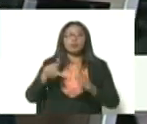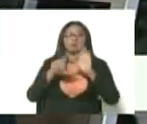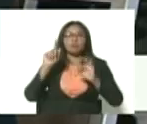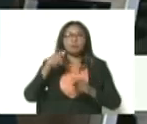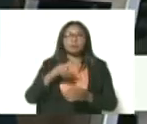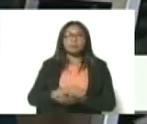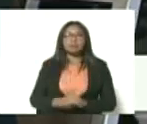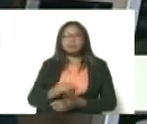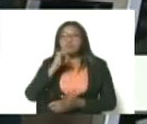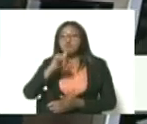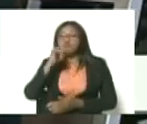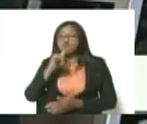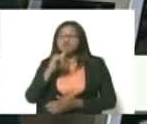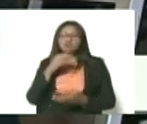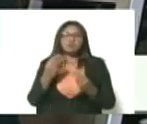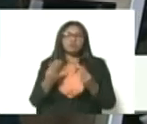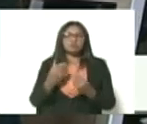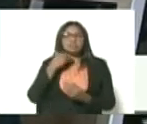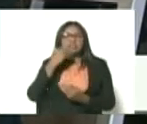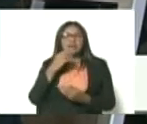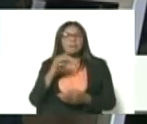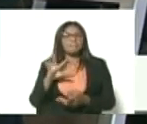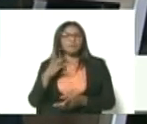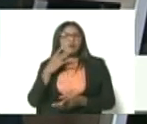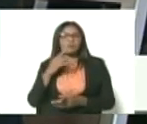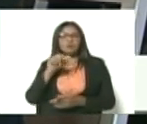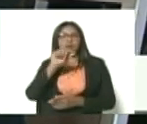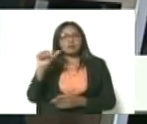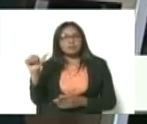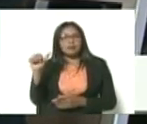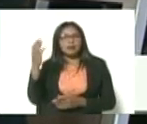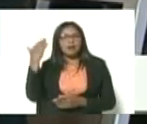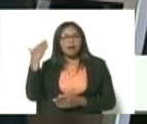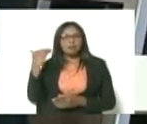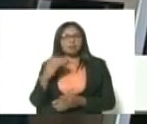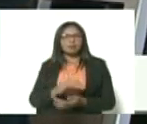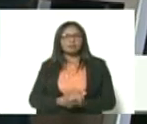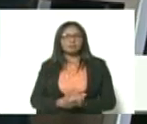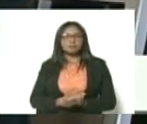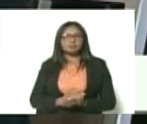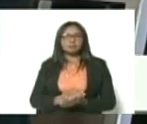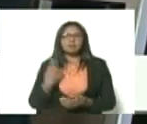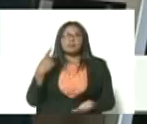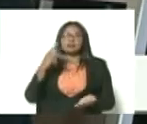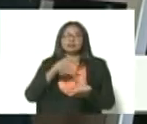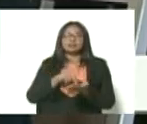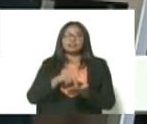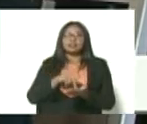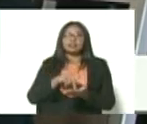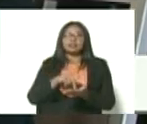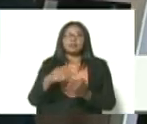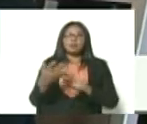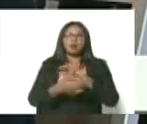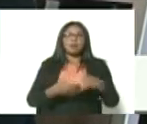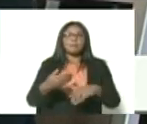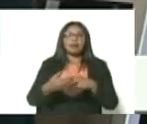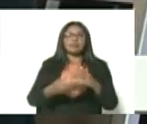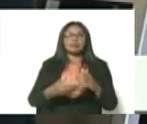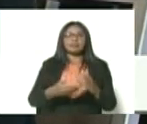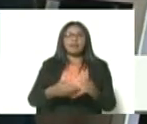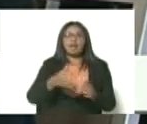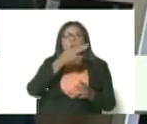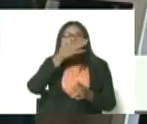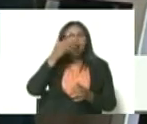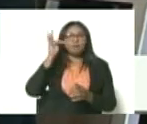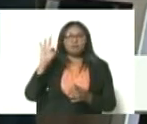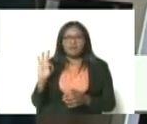han hecho denuncias reiteradas, la más reciente de ellas hace un par de semanas, en relación con la presencia de disidentes de la FARC y la expansión en